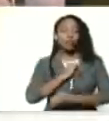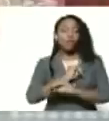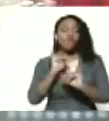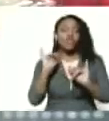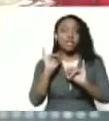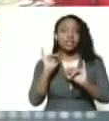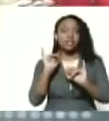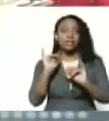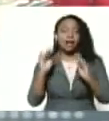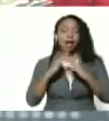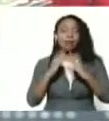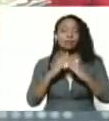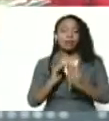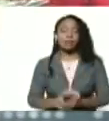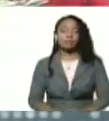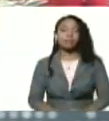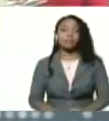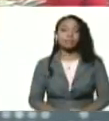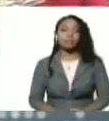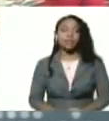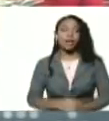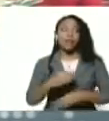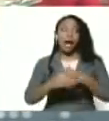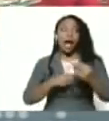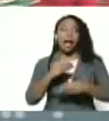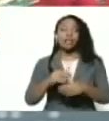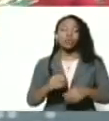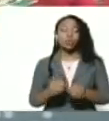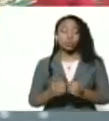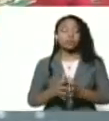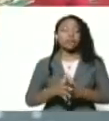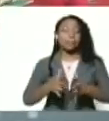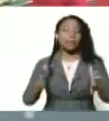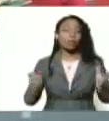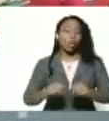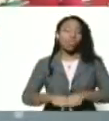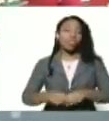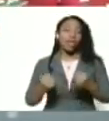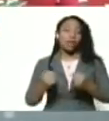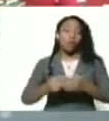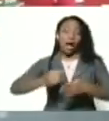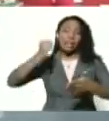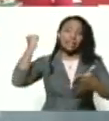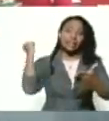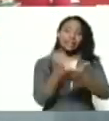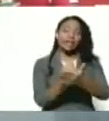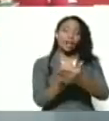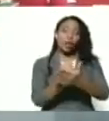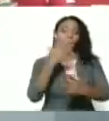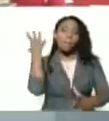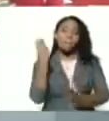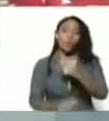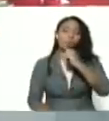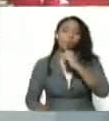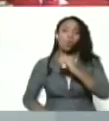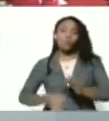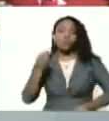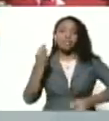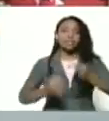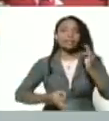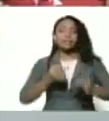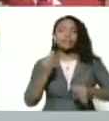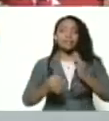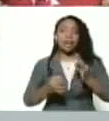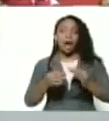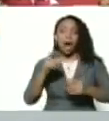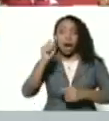guarimba. Le habían hecho un tremendo daño al país el asesino prófugo de la justicia,